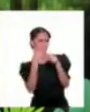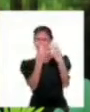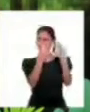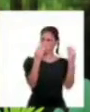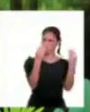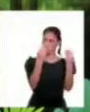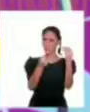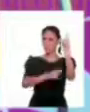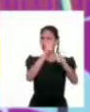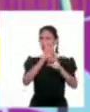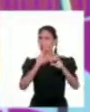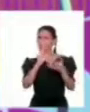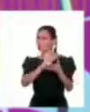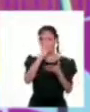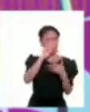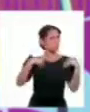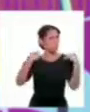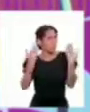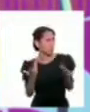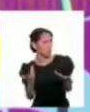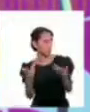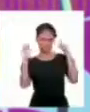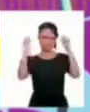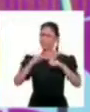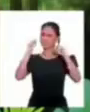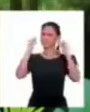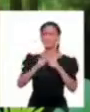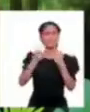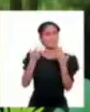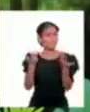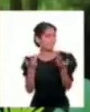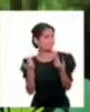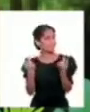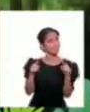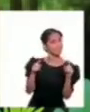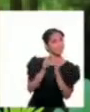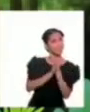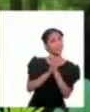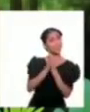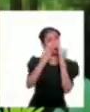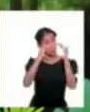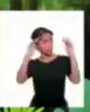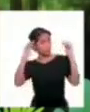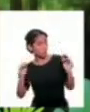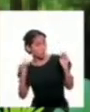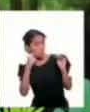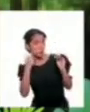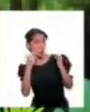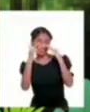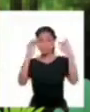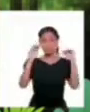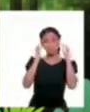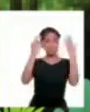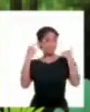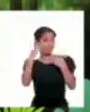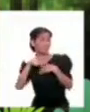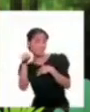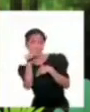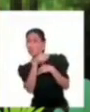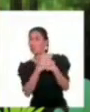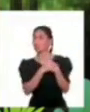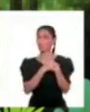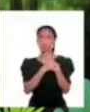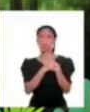podían educarse. Así es, Olinda. Supongo que a las niñas y los niños no